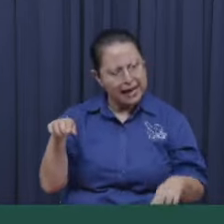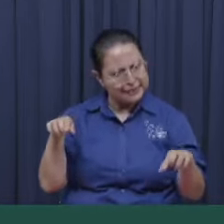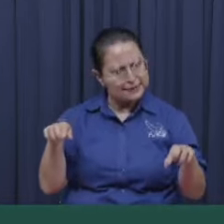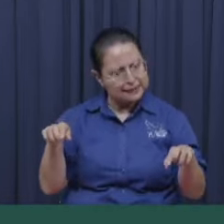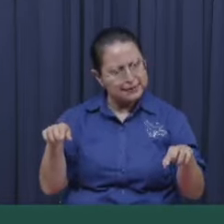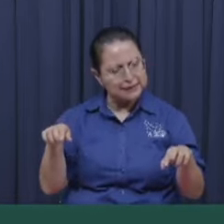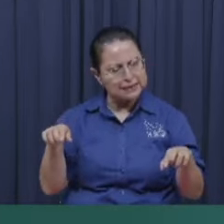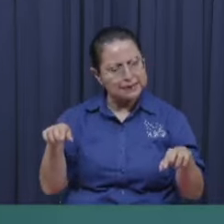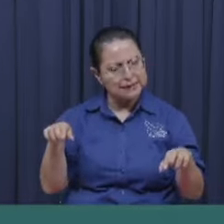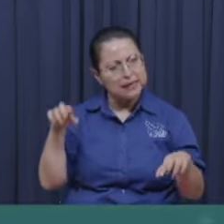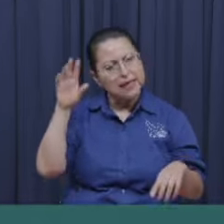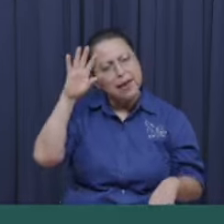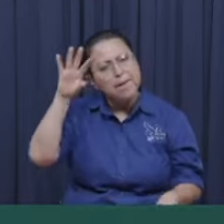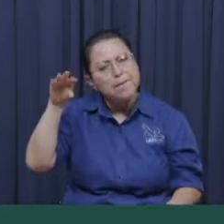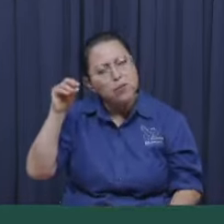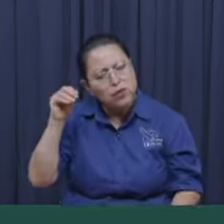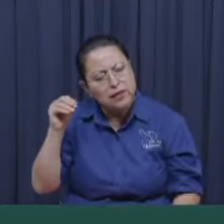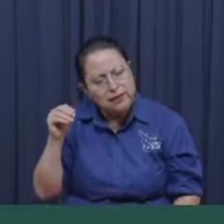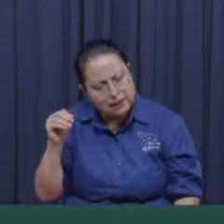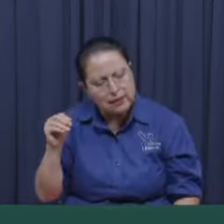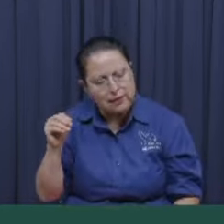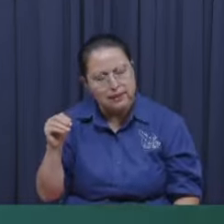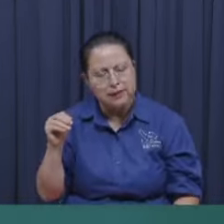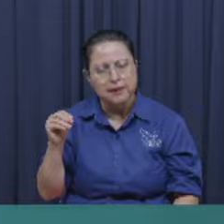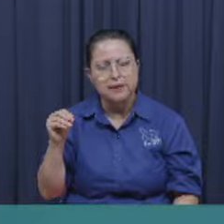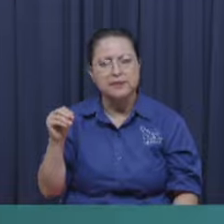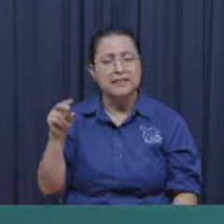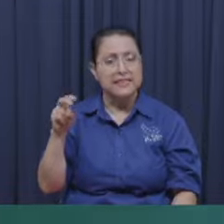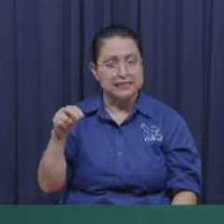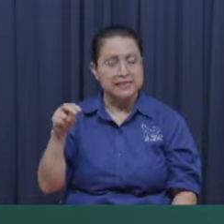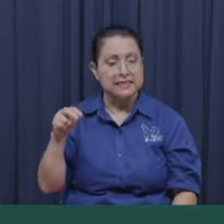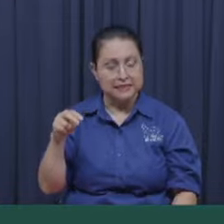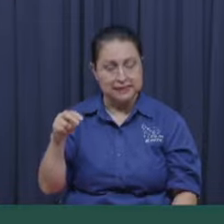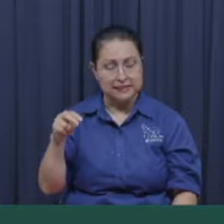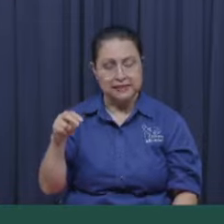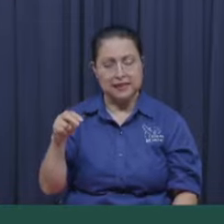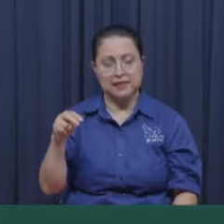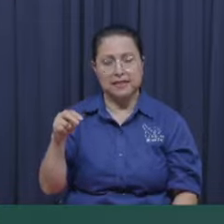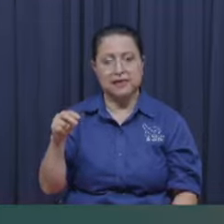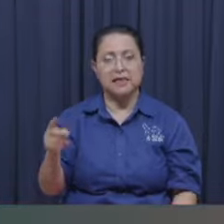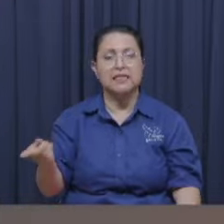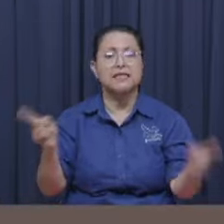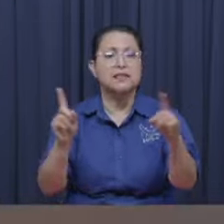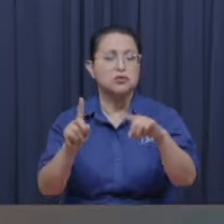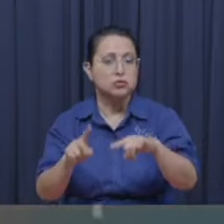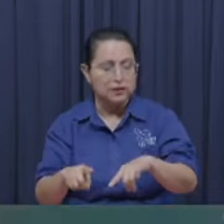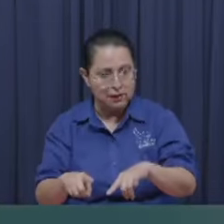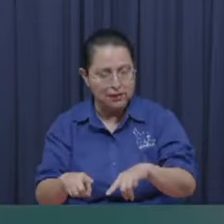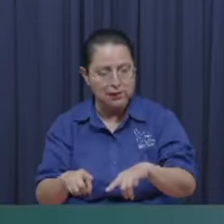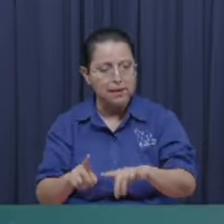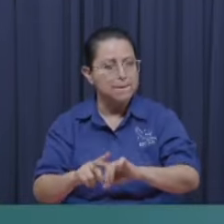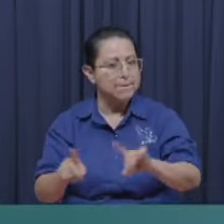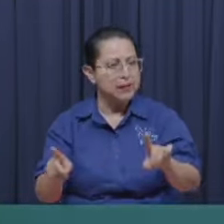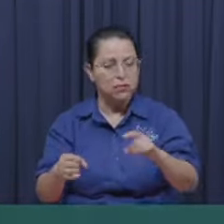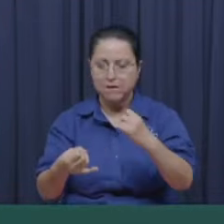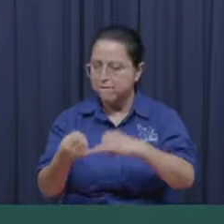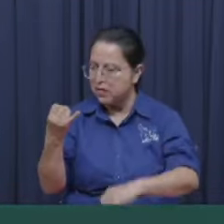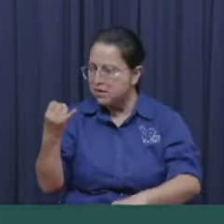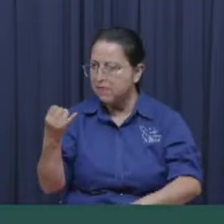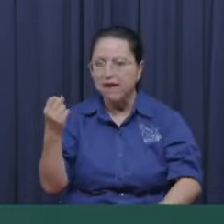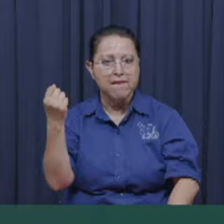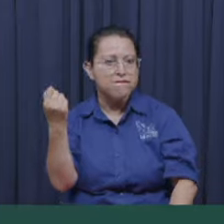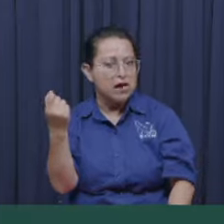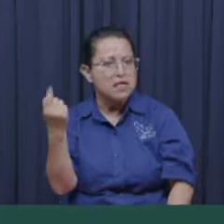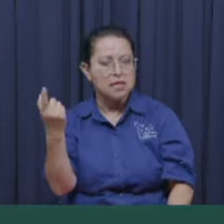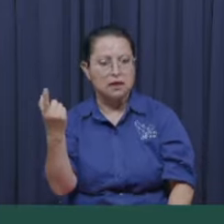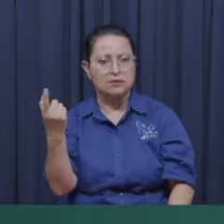porque es necesario que todo esto suceda, pero todavía no es el fin. Pero entonces aquí tenemos que ver, ¿el fin de